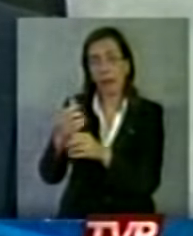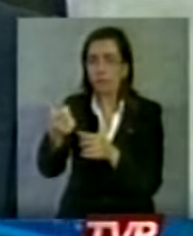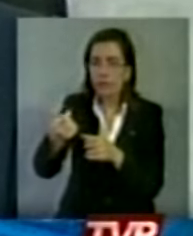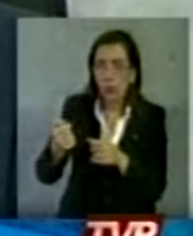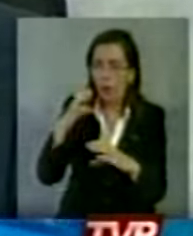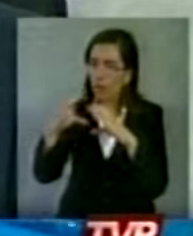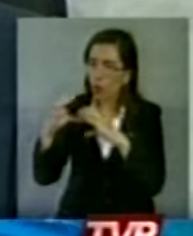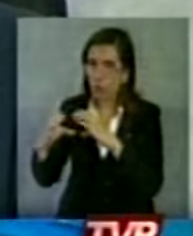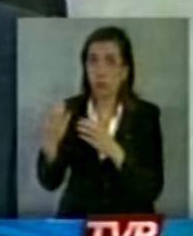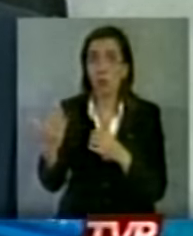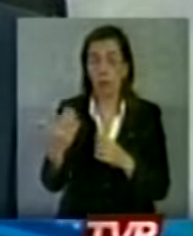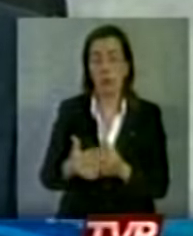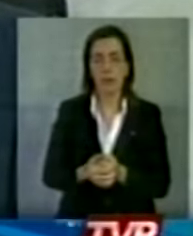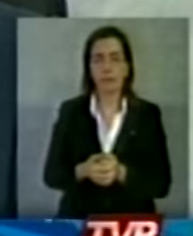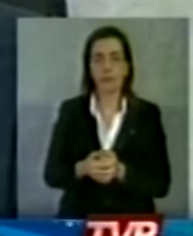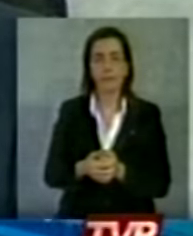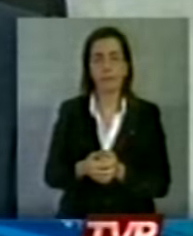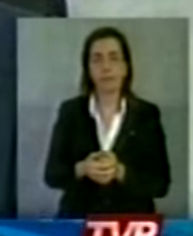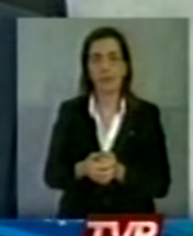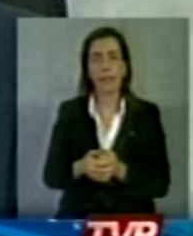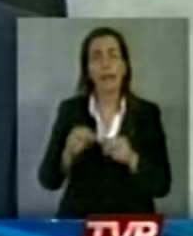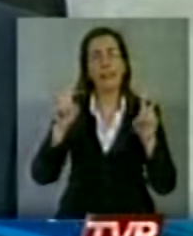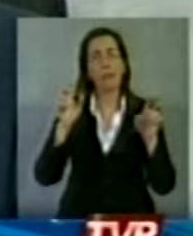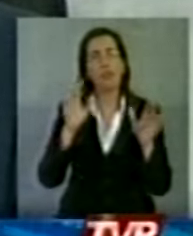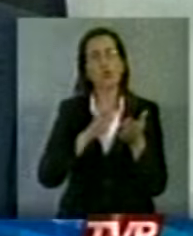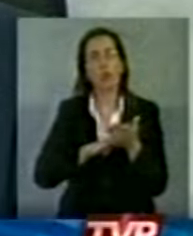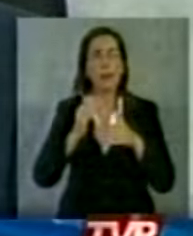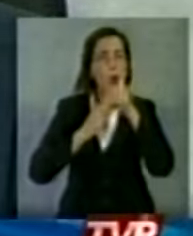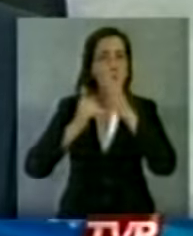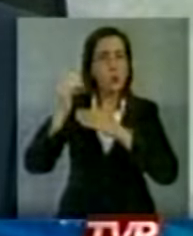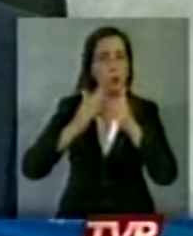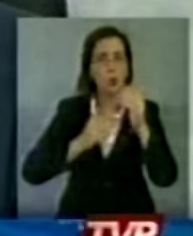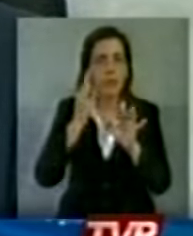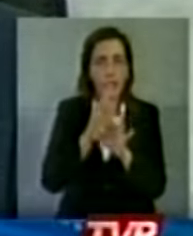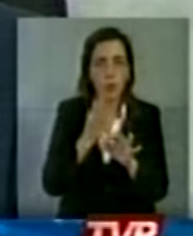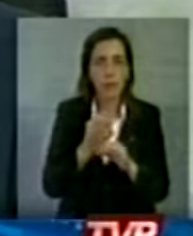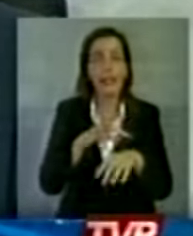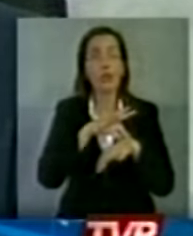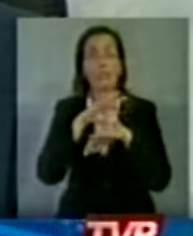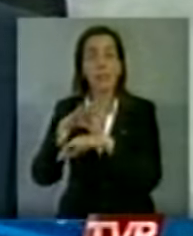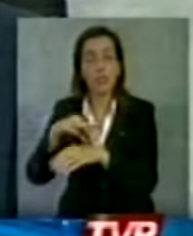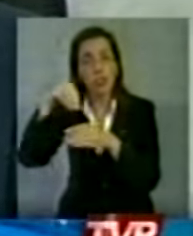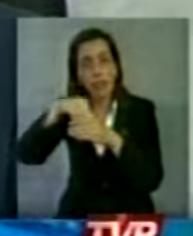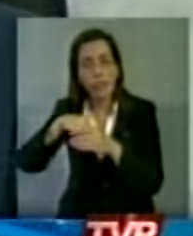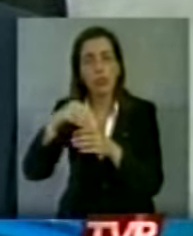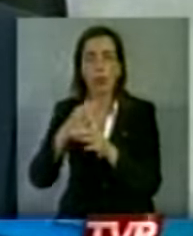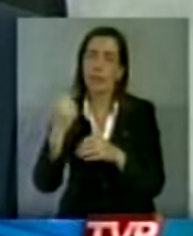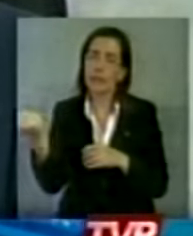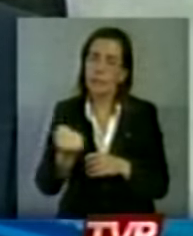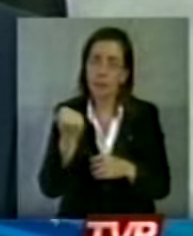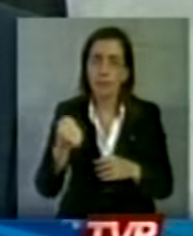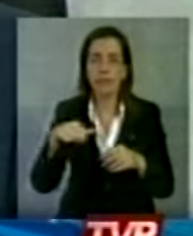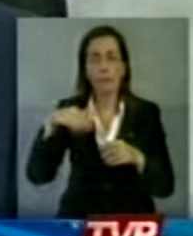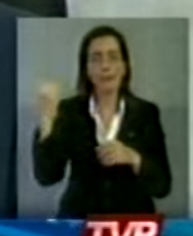de celulares. La infraestructura y servicios en las escuelas son una prioridad de nuestra gestión, en tanto factor clave de la